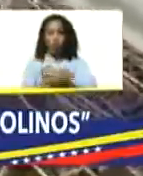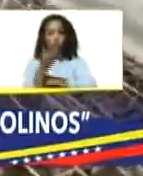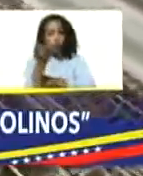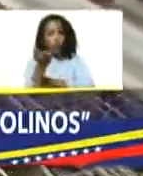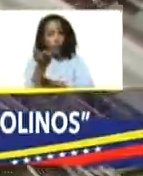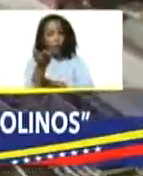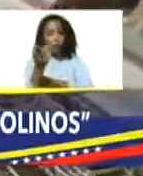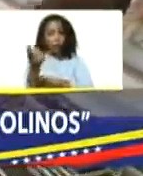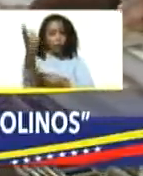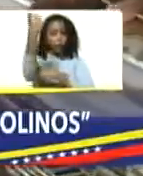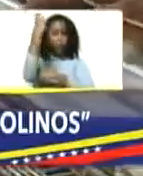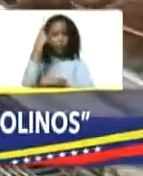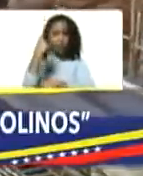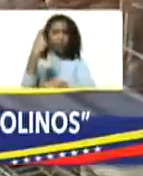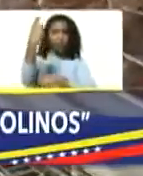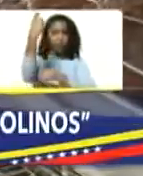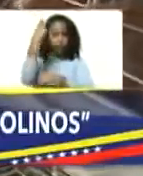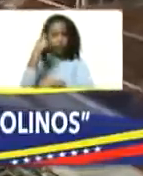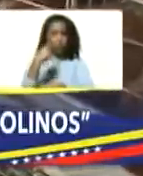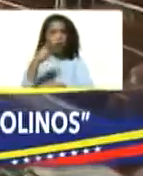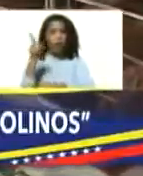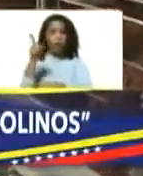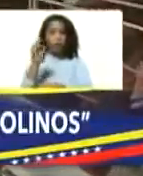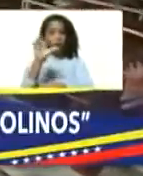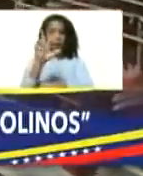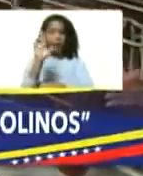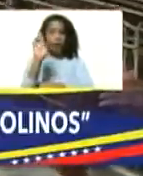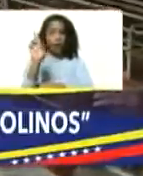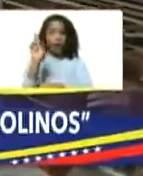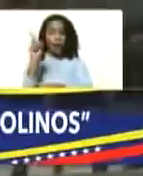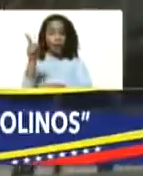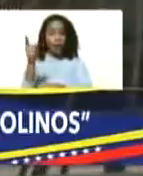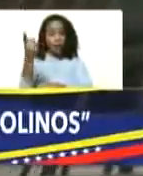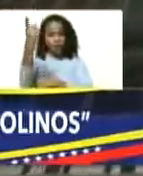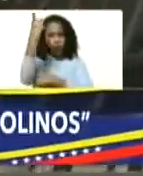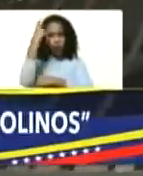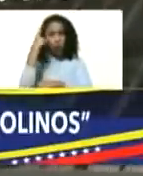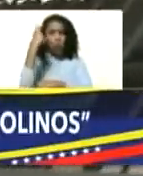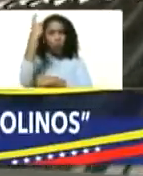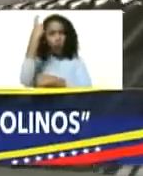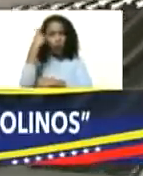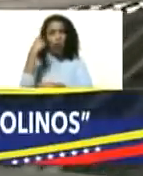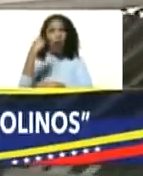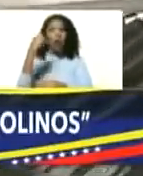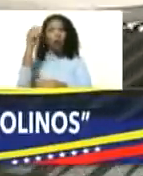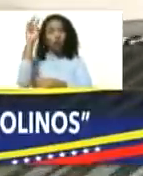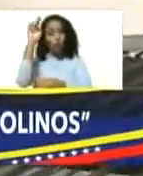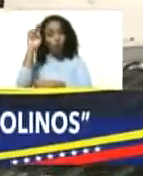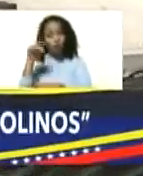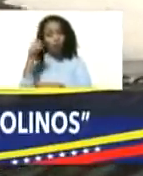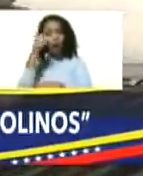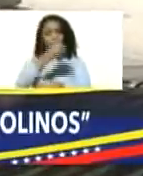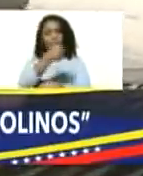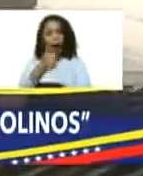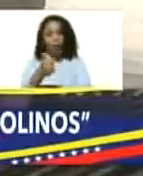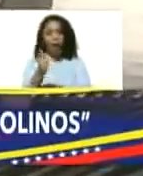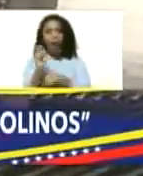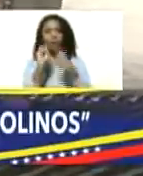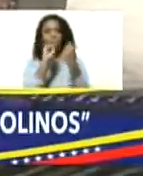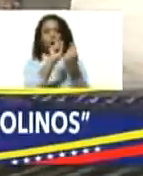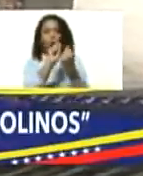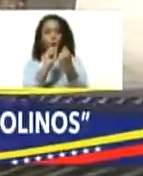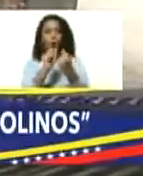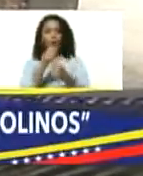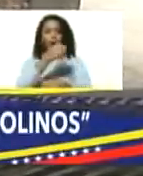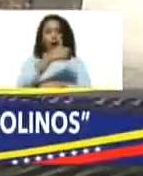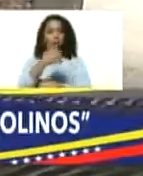nos ha enseñado con sus directrices con esas 3 xerez usted nos ha enseñado cada día en cada discurso en cada diálogo en cada